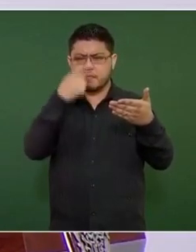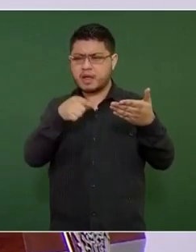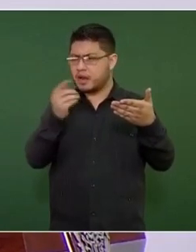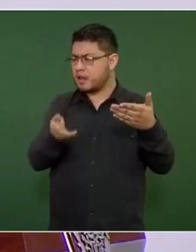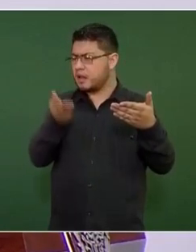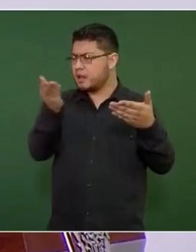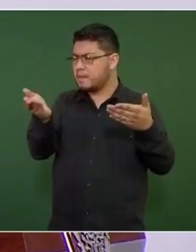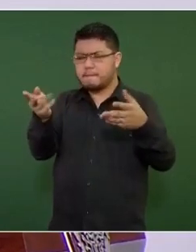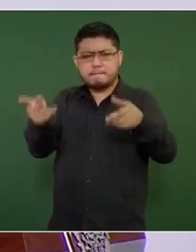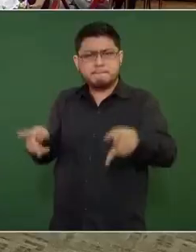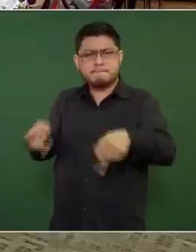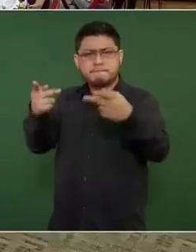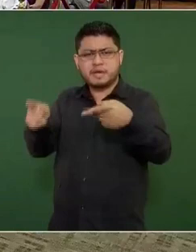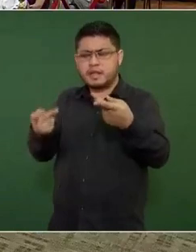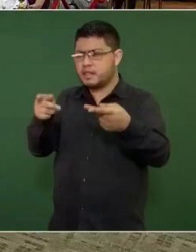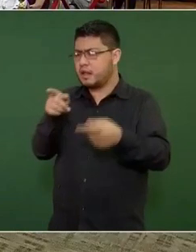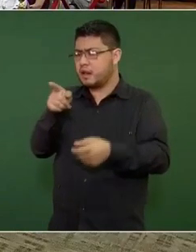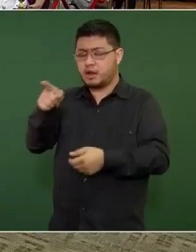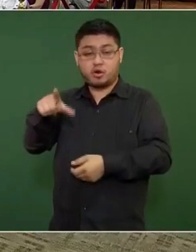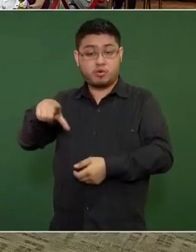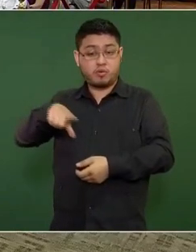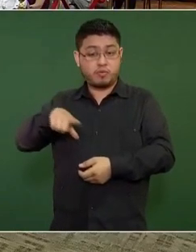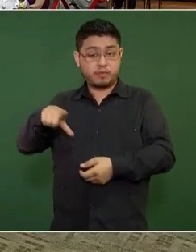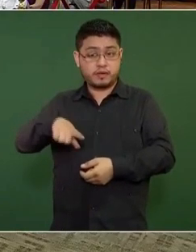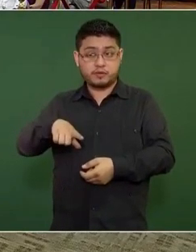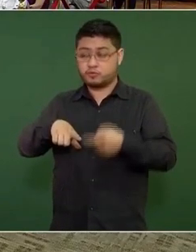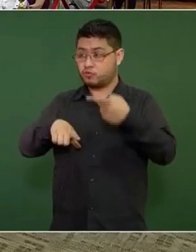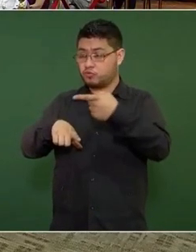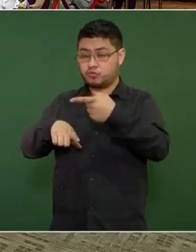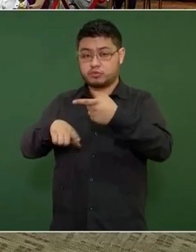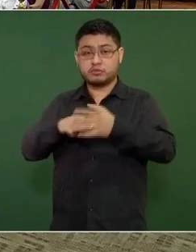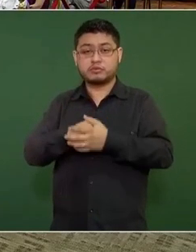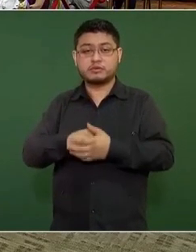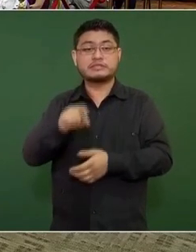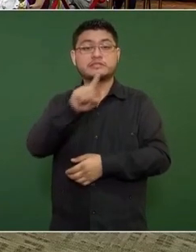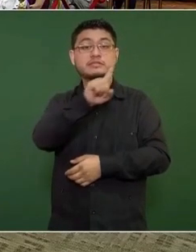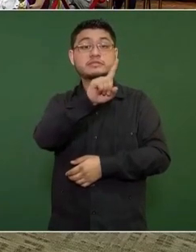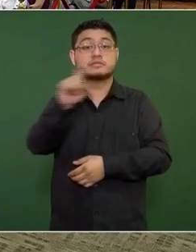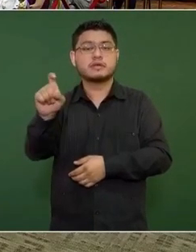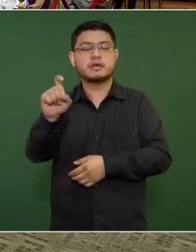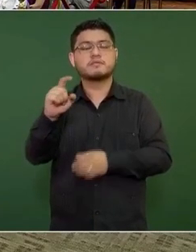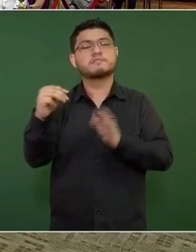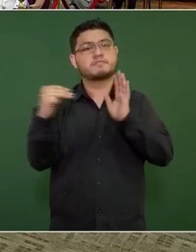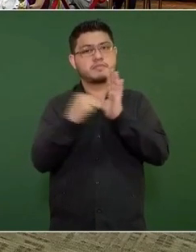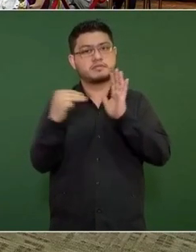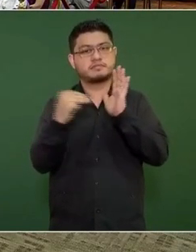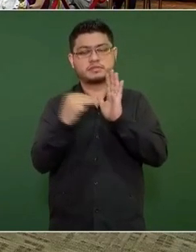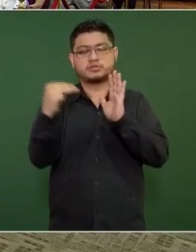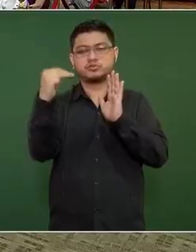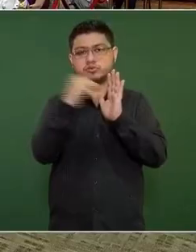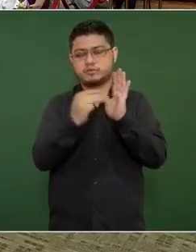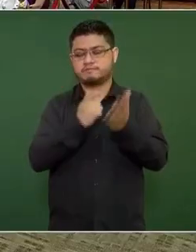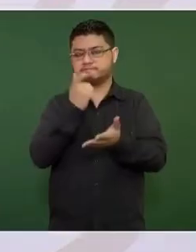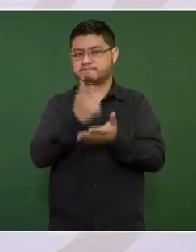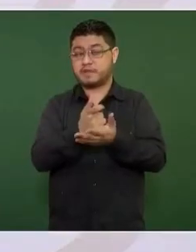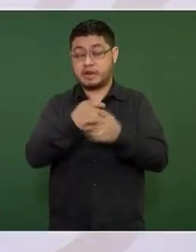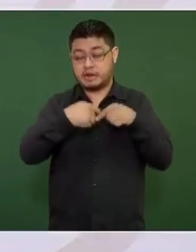de salud del gobierno cien mil millones de pesos al año